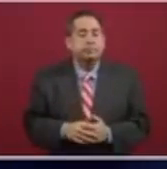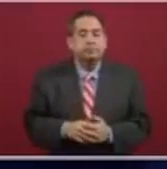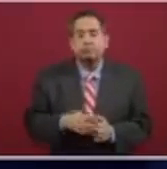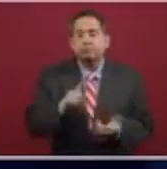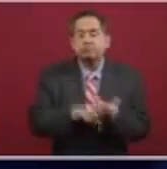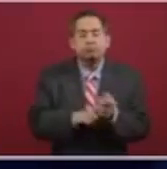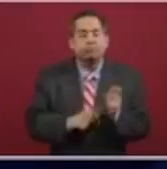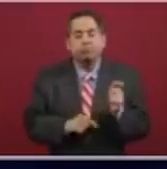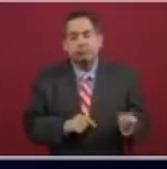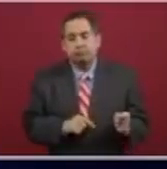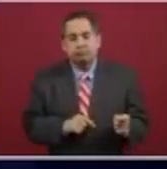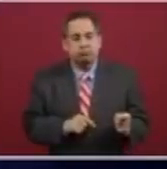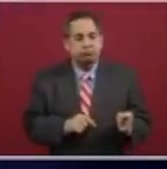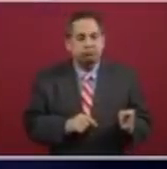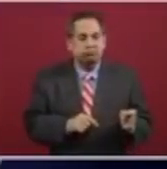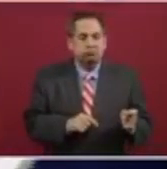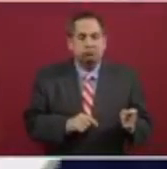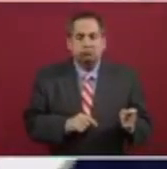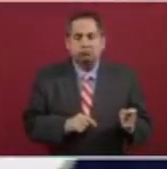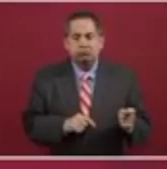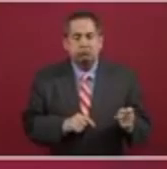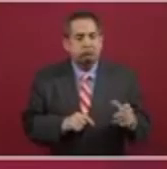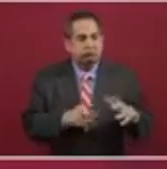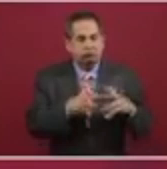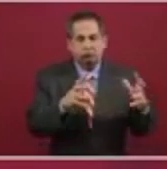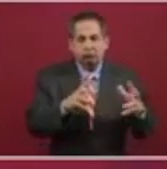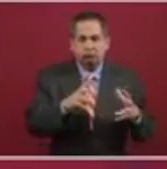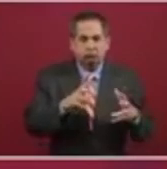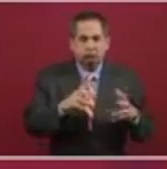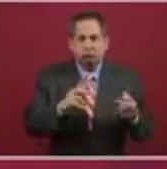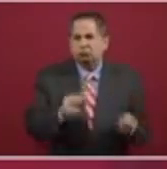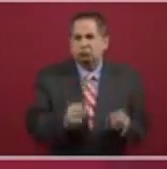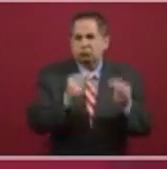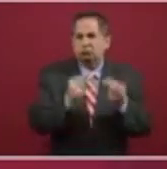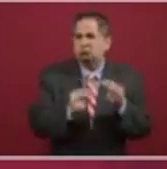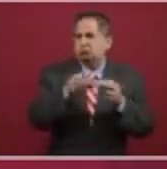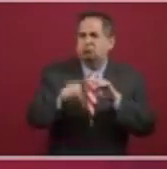tenían acaparados todos los negocios